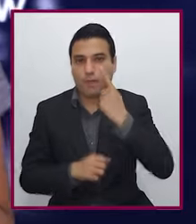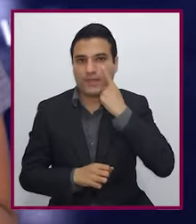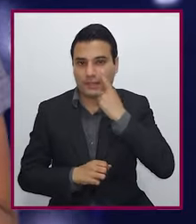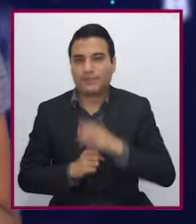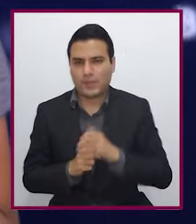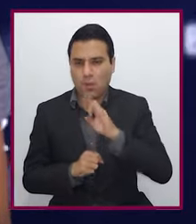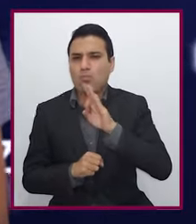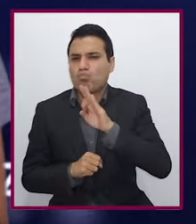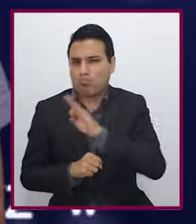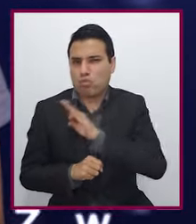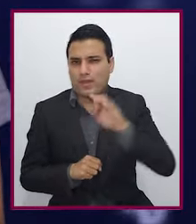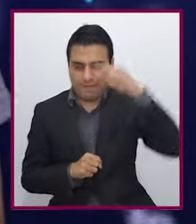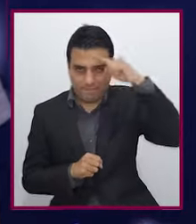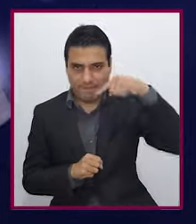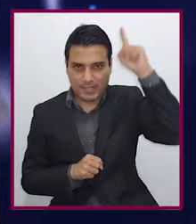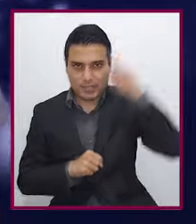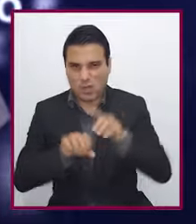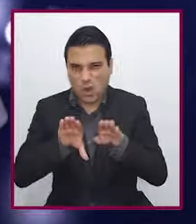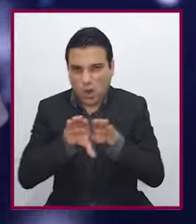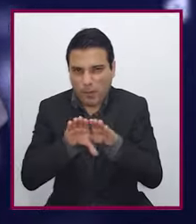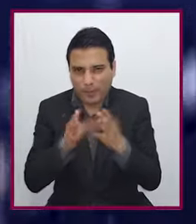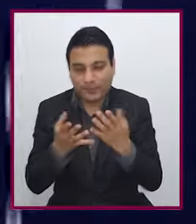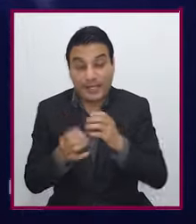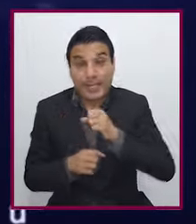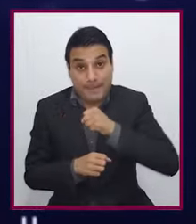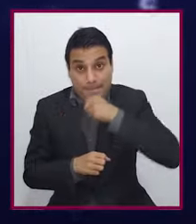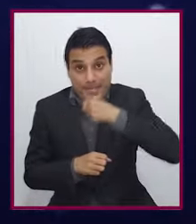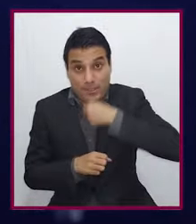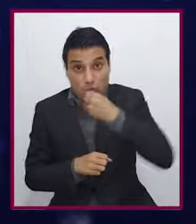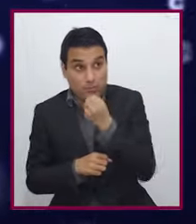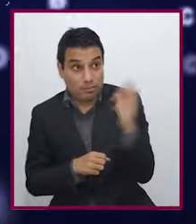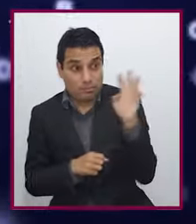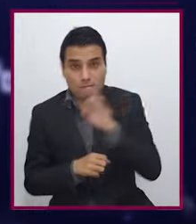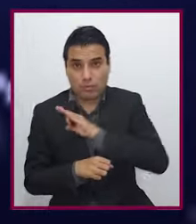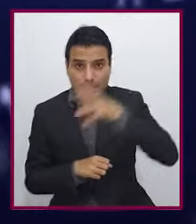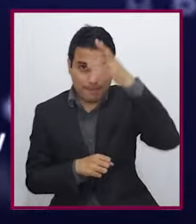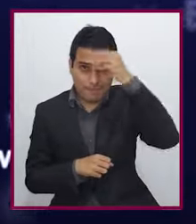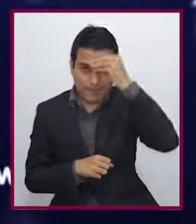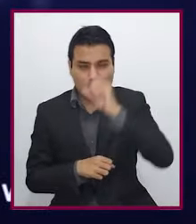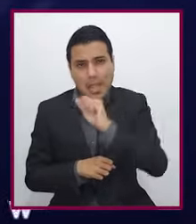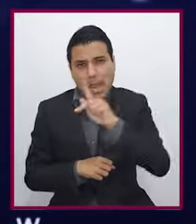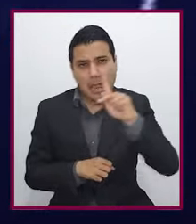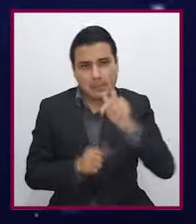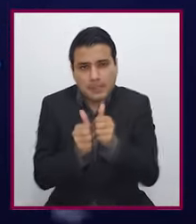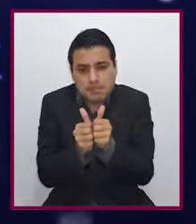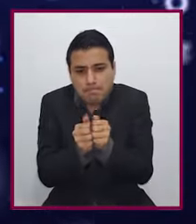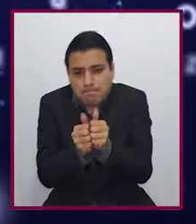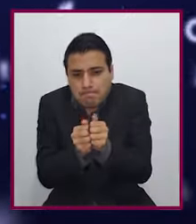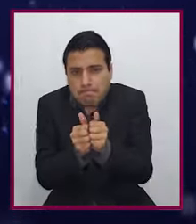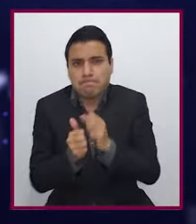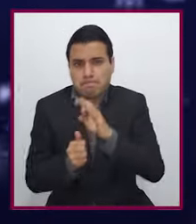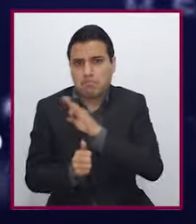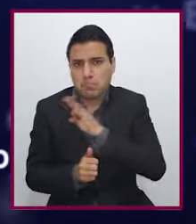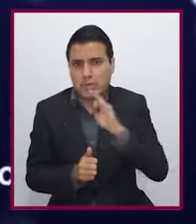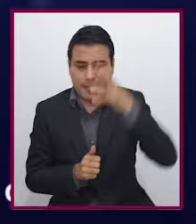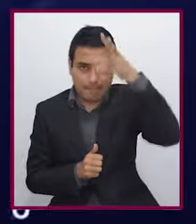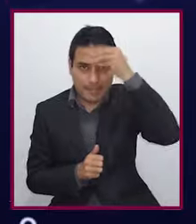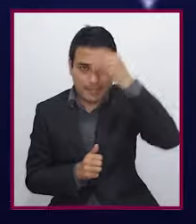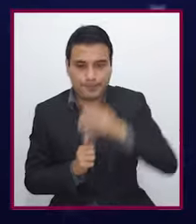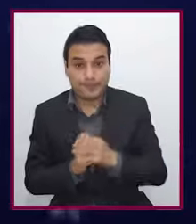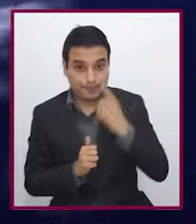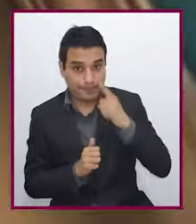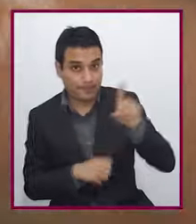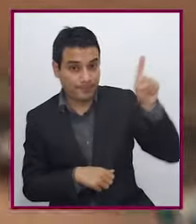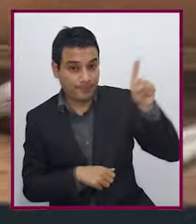hay recursos que pueden hacer esta práctica más amable. En el caso de los adultos mayores, pueden aprender a utilizar aplicaciones que les sean